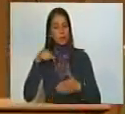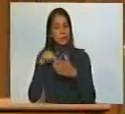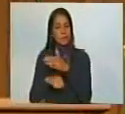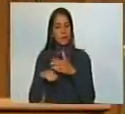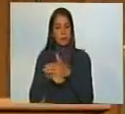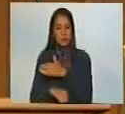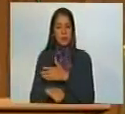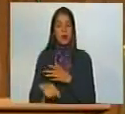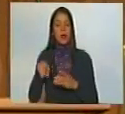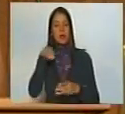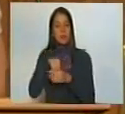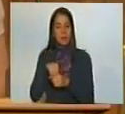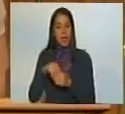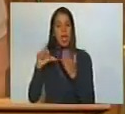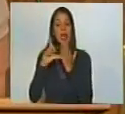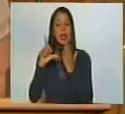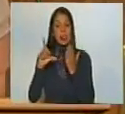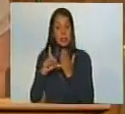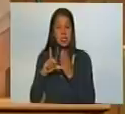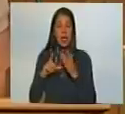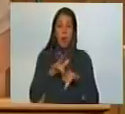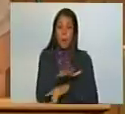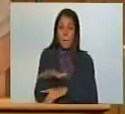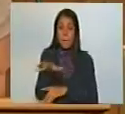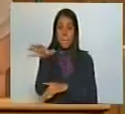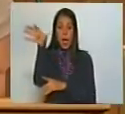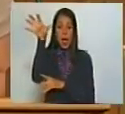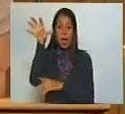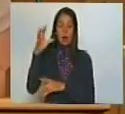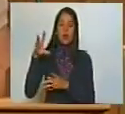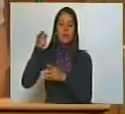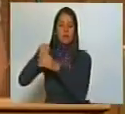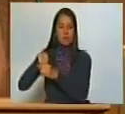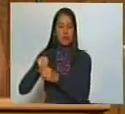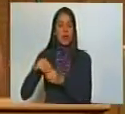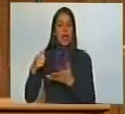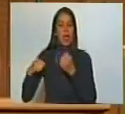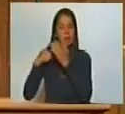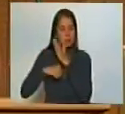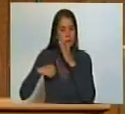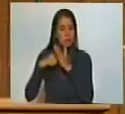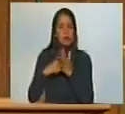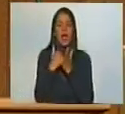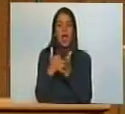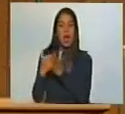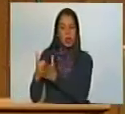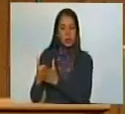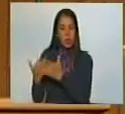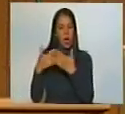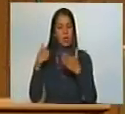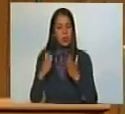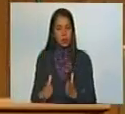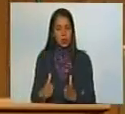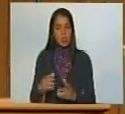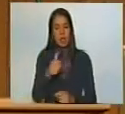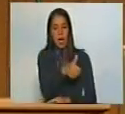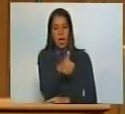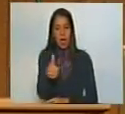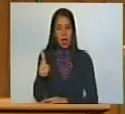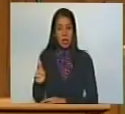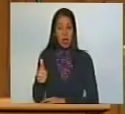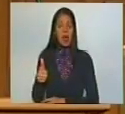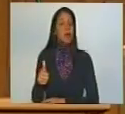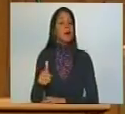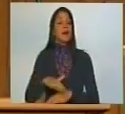en cada una de nuestras instituciones, en los barrios, en los pueblos, por cada estudiante venezolano que ha sido reivindicado.